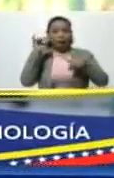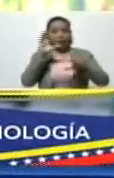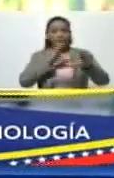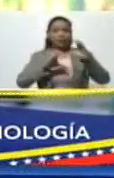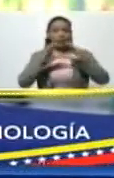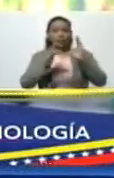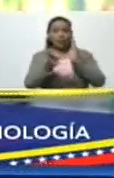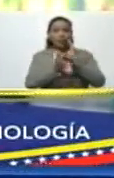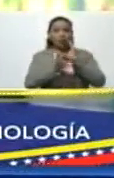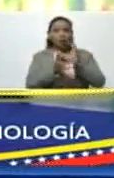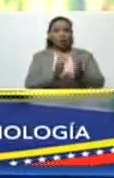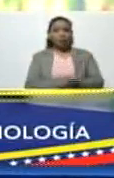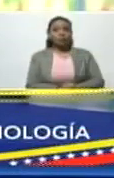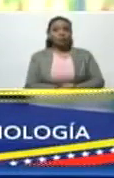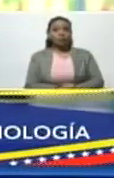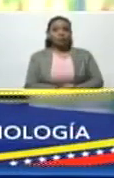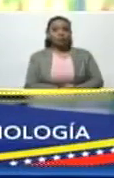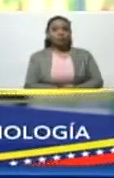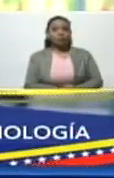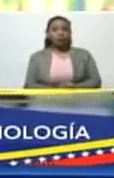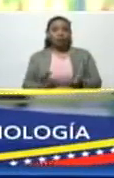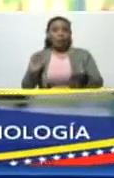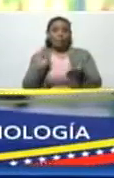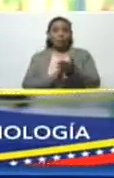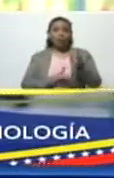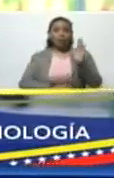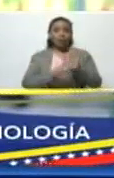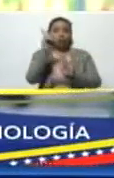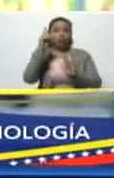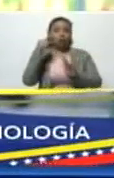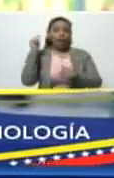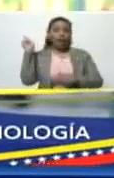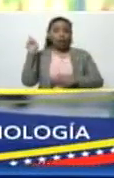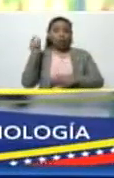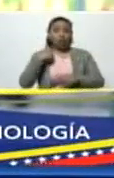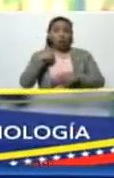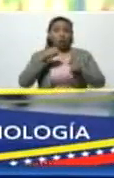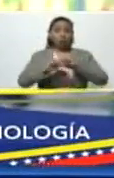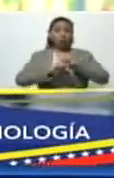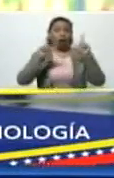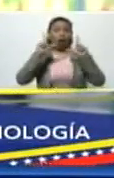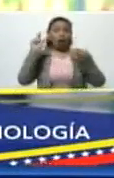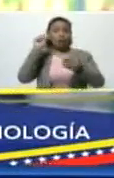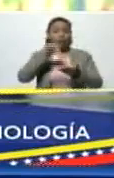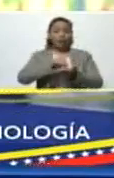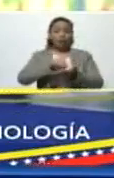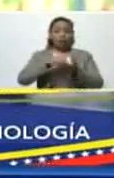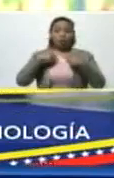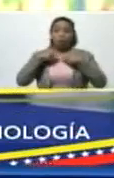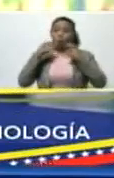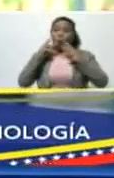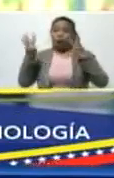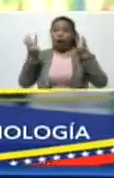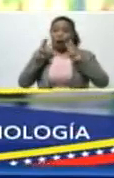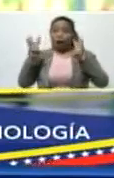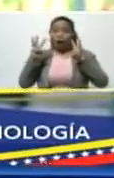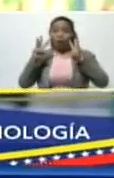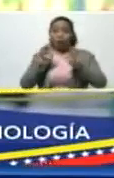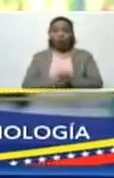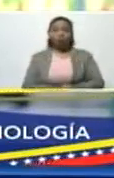y la tecnología aplicada al desarrollo. Yo vine muy impresionado de Irán, muy